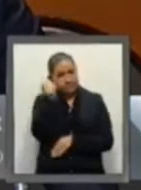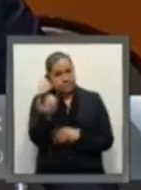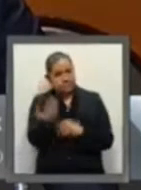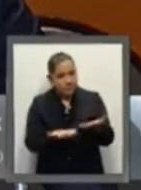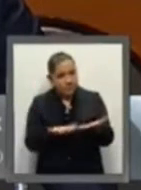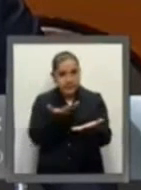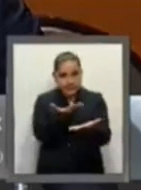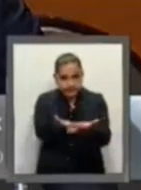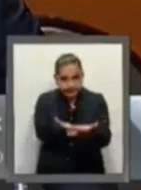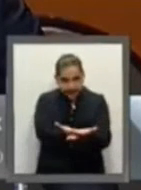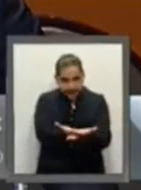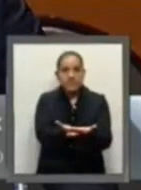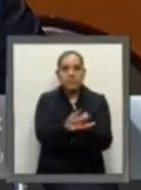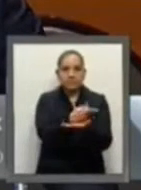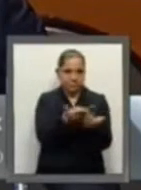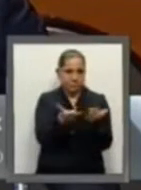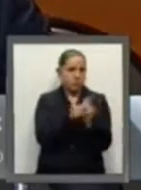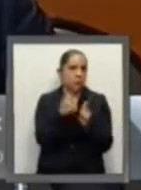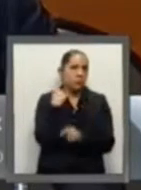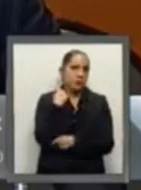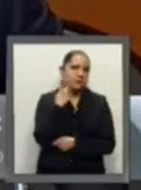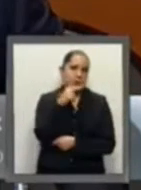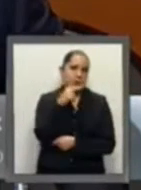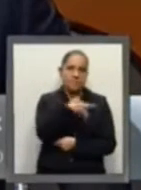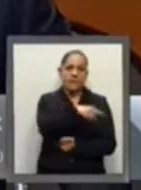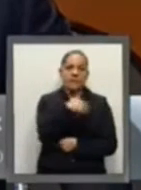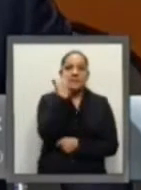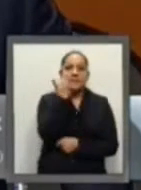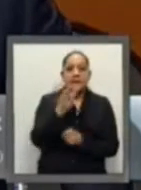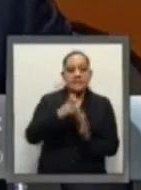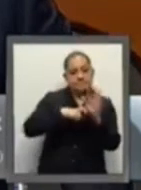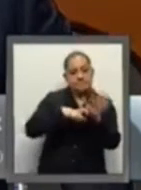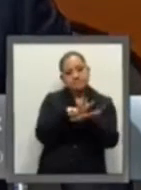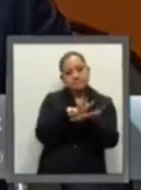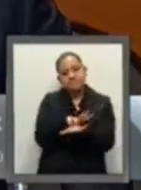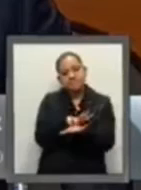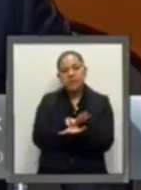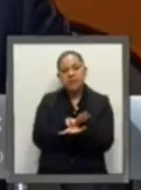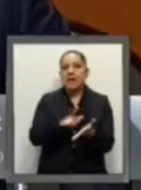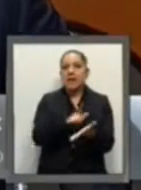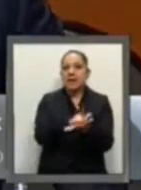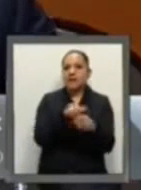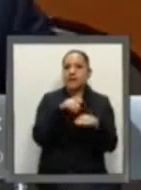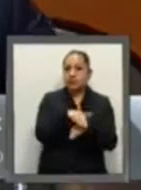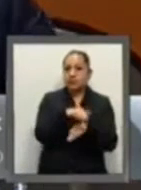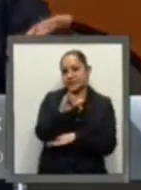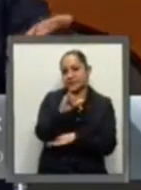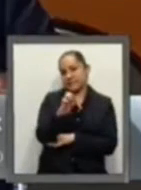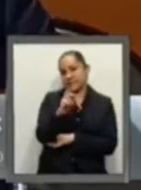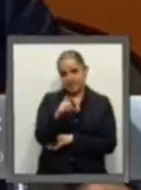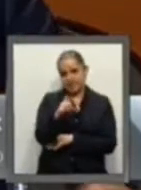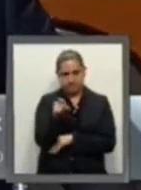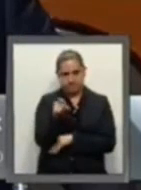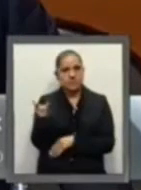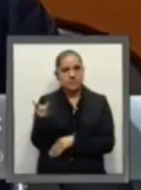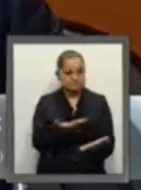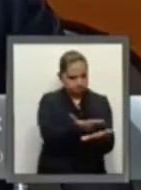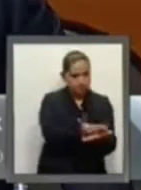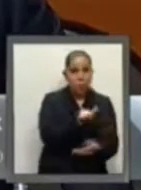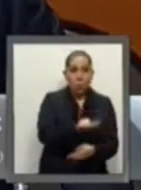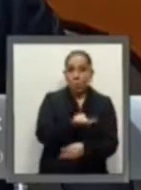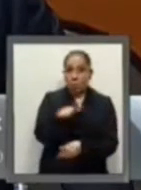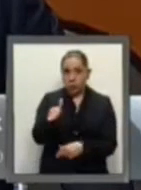por el grupo parlamentario del pan de reformas a la ley del ieps ya la hay hay dos iniciativas